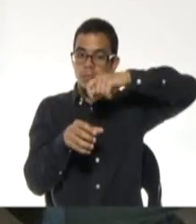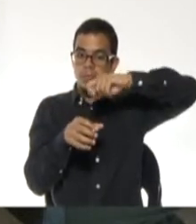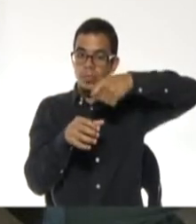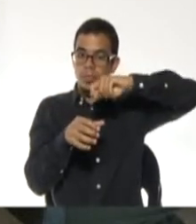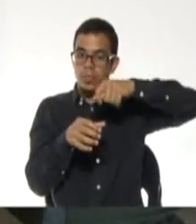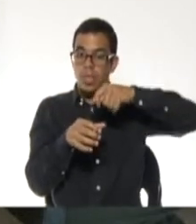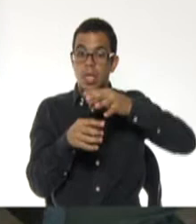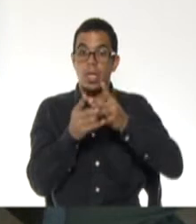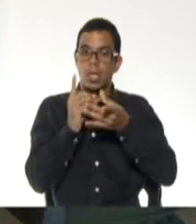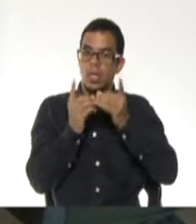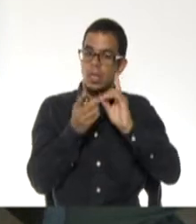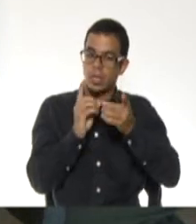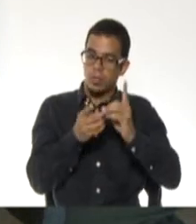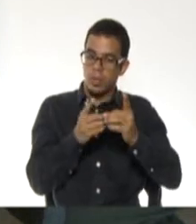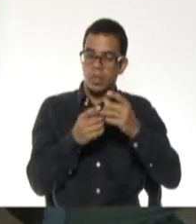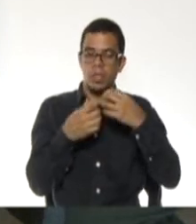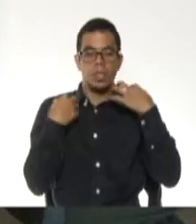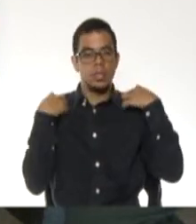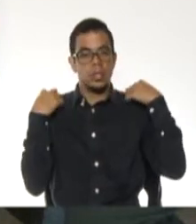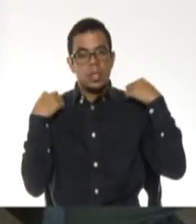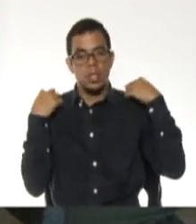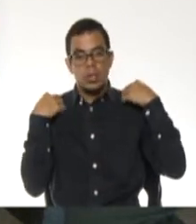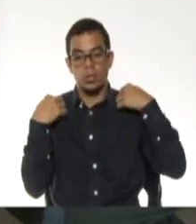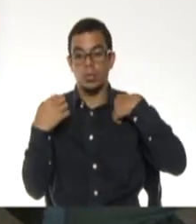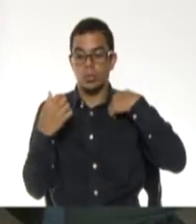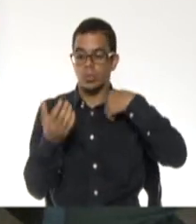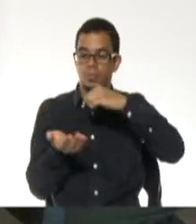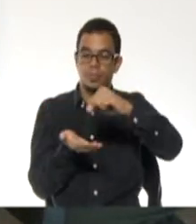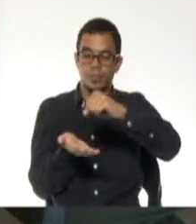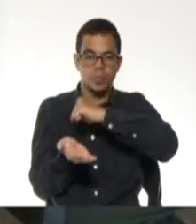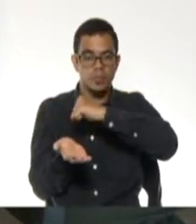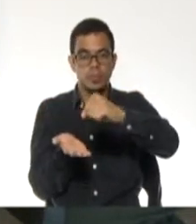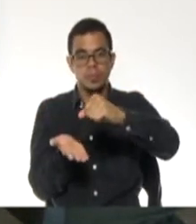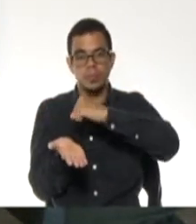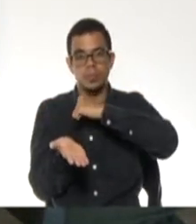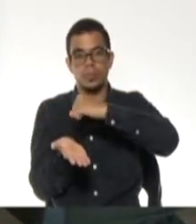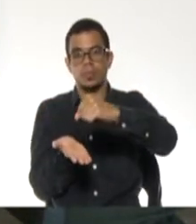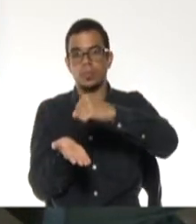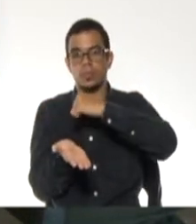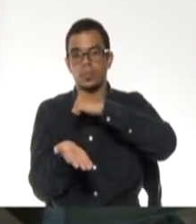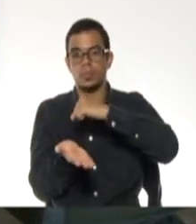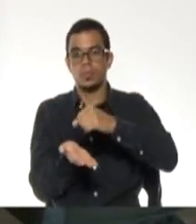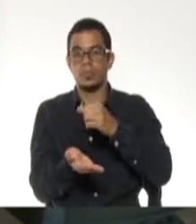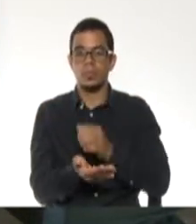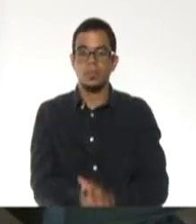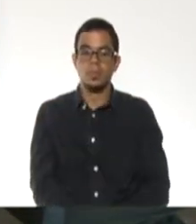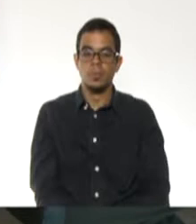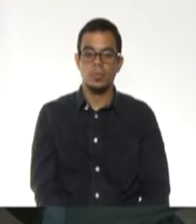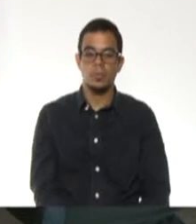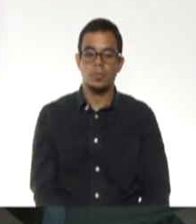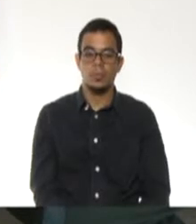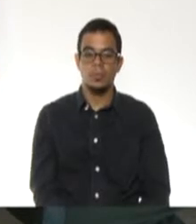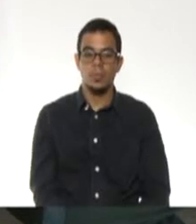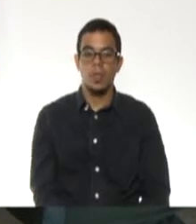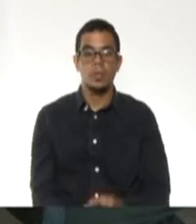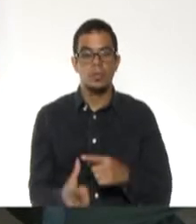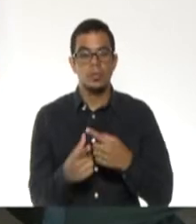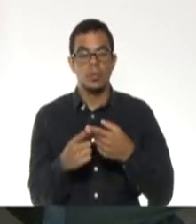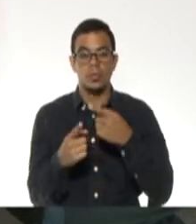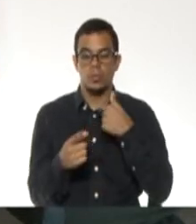yo esté seleccionando. Entonces, aquí ya también verifiqué que el termostato está